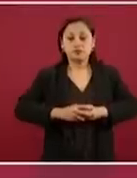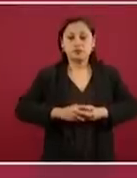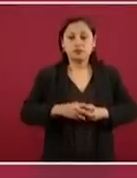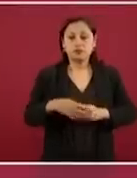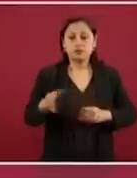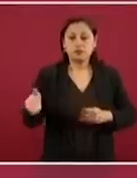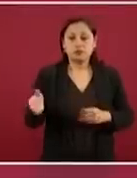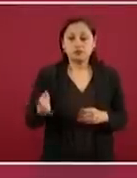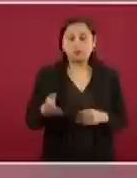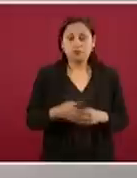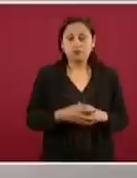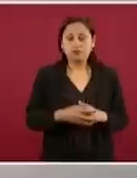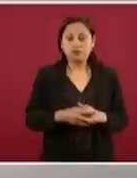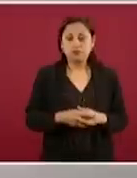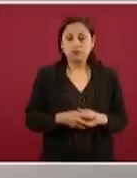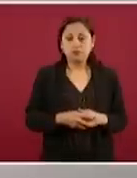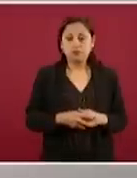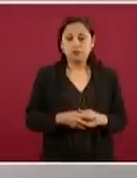a